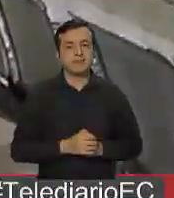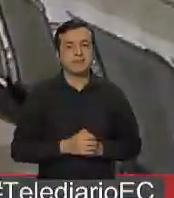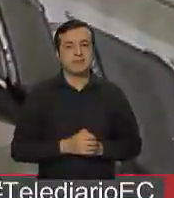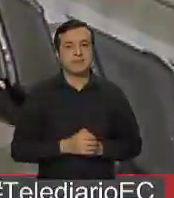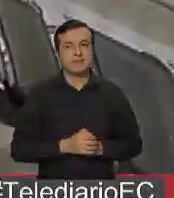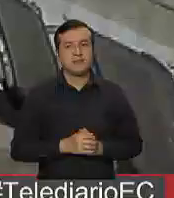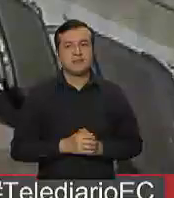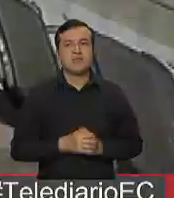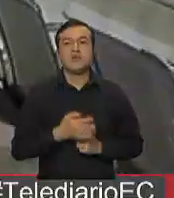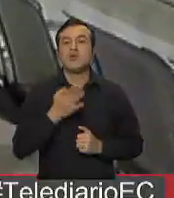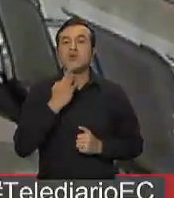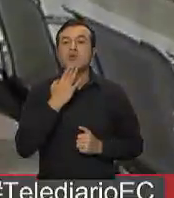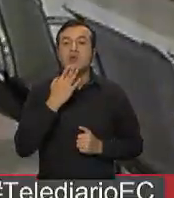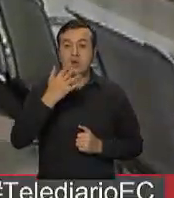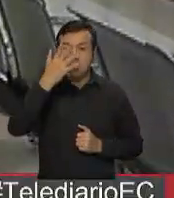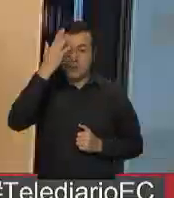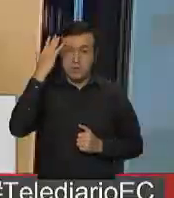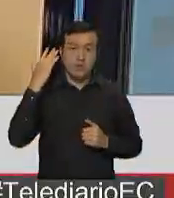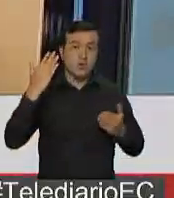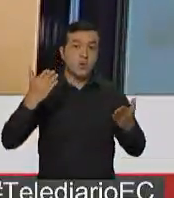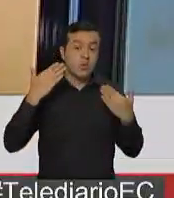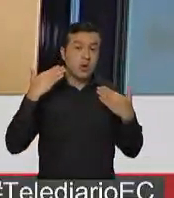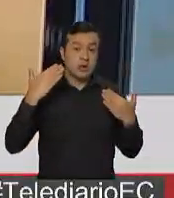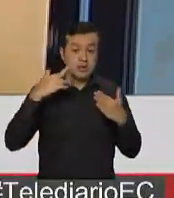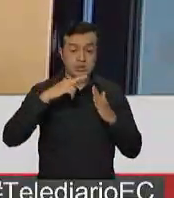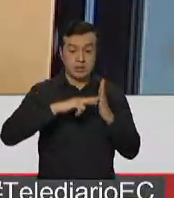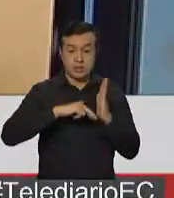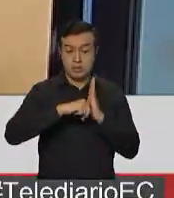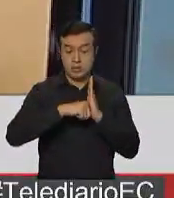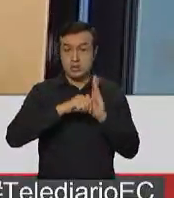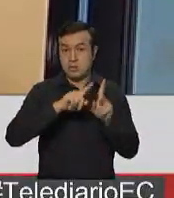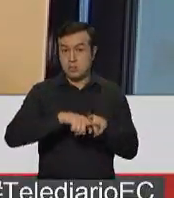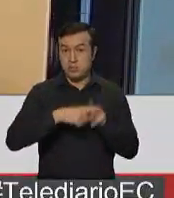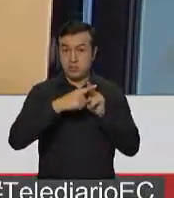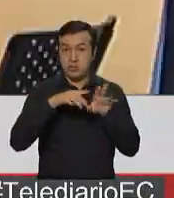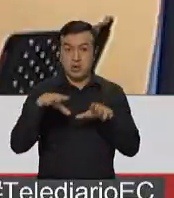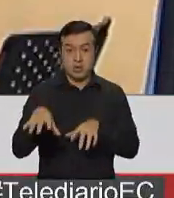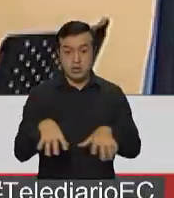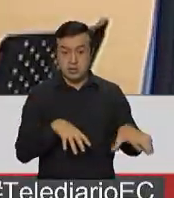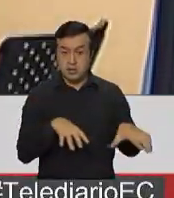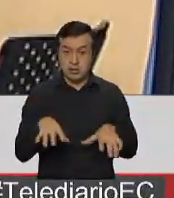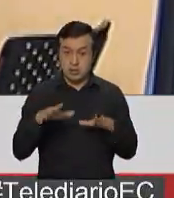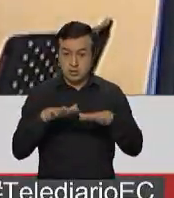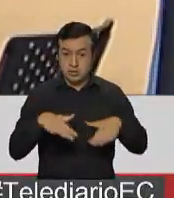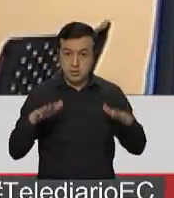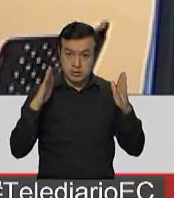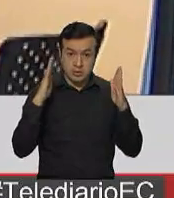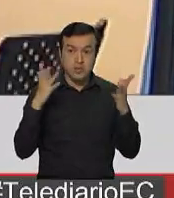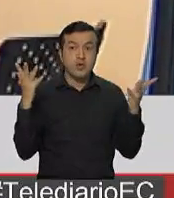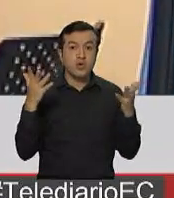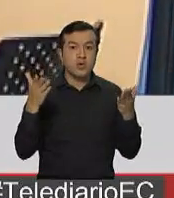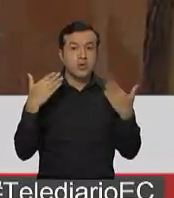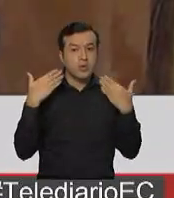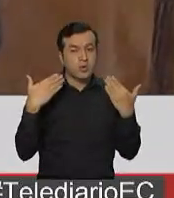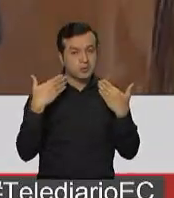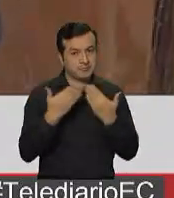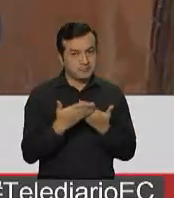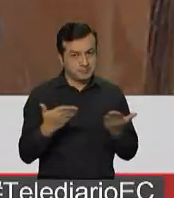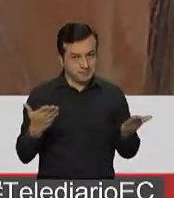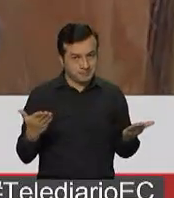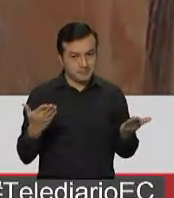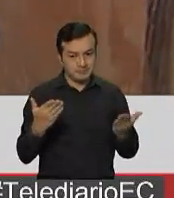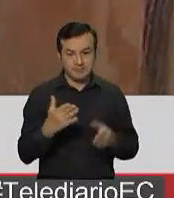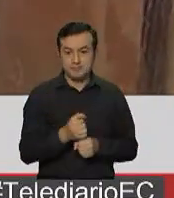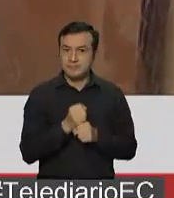Con el paso a semáforo amarillo en Guayaquil, el registro civil también inició sus actividades presenciales en el puerto principal, tomando las medidas